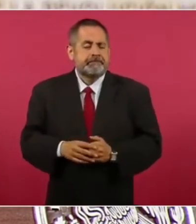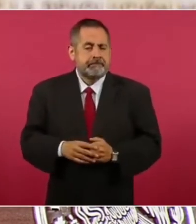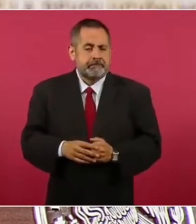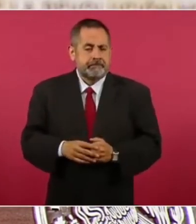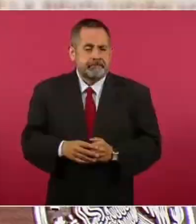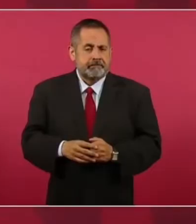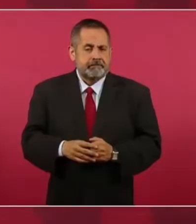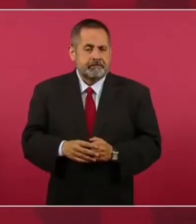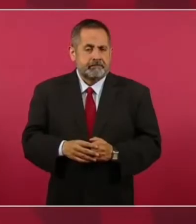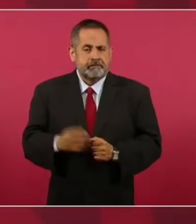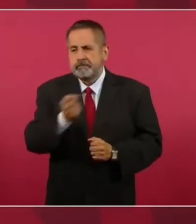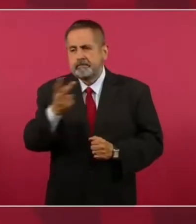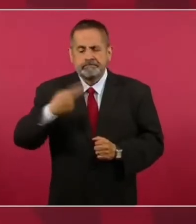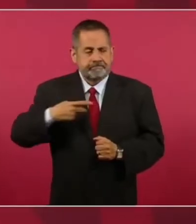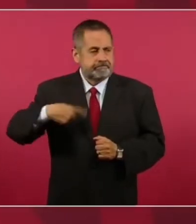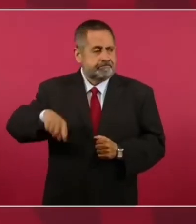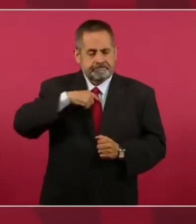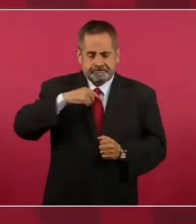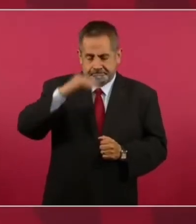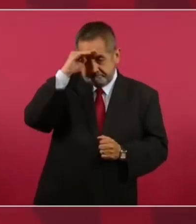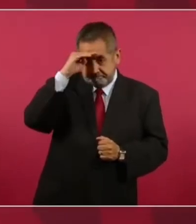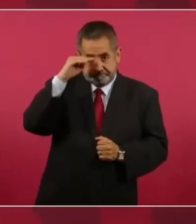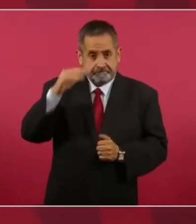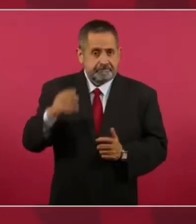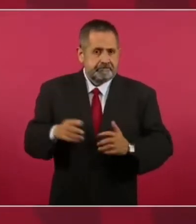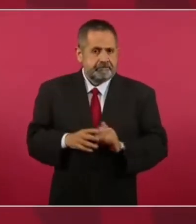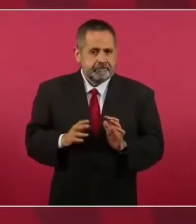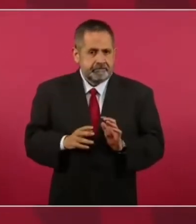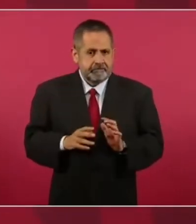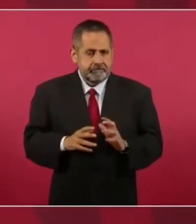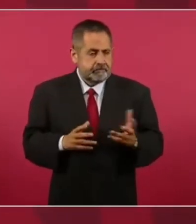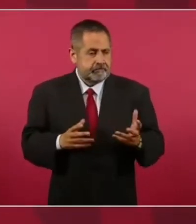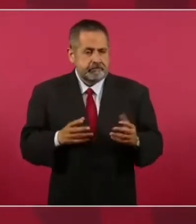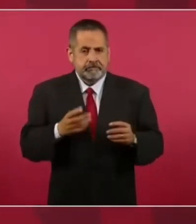hay pensadores, no de derecha,